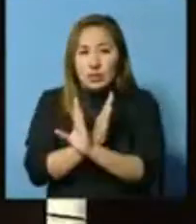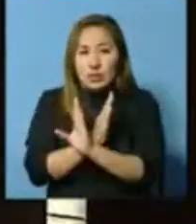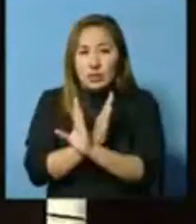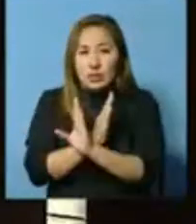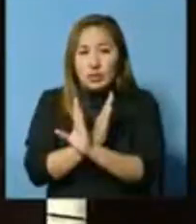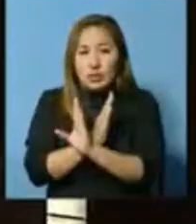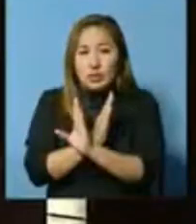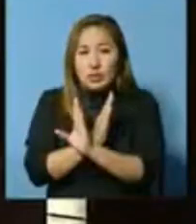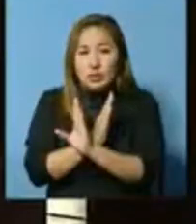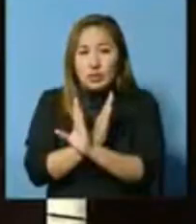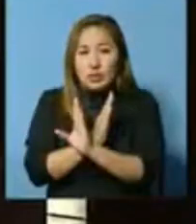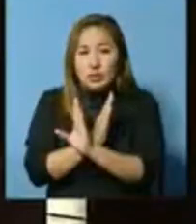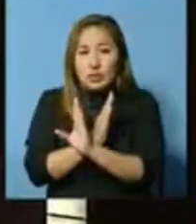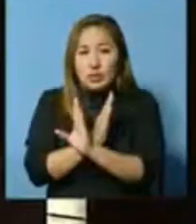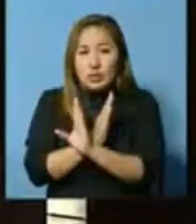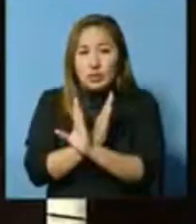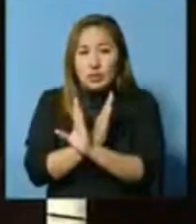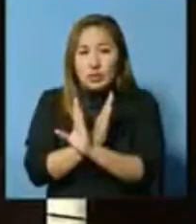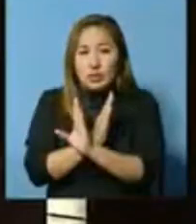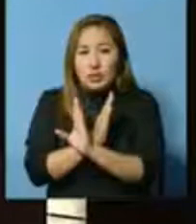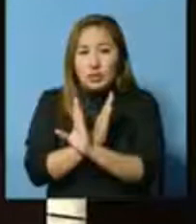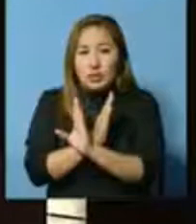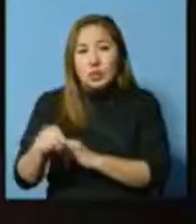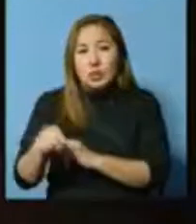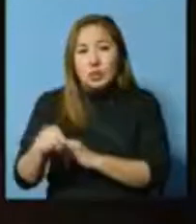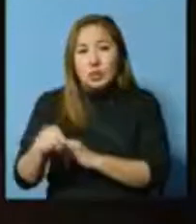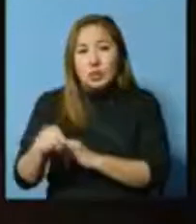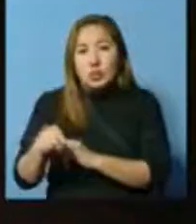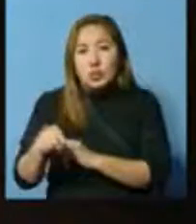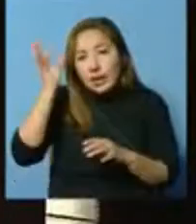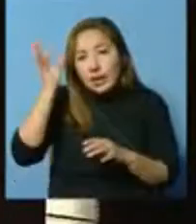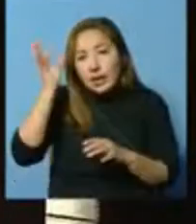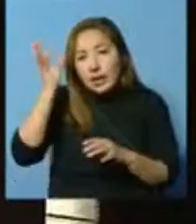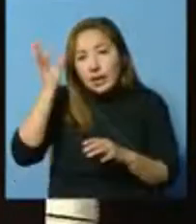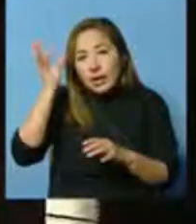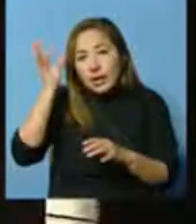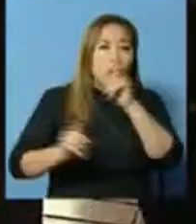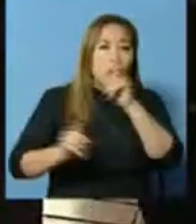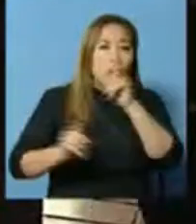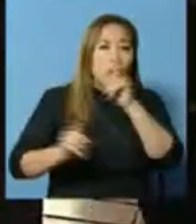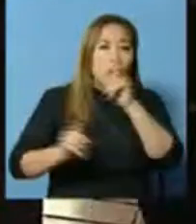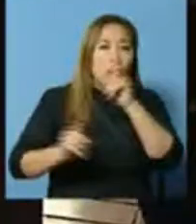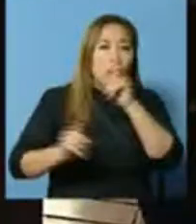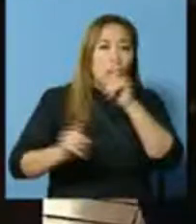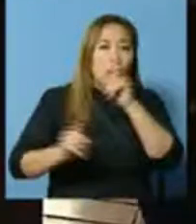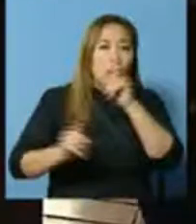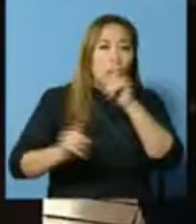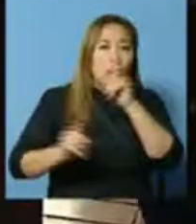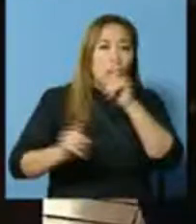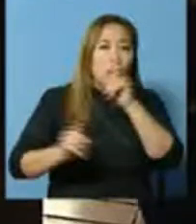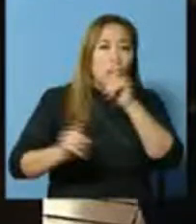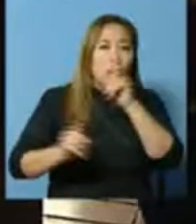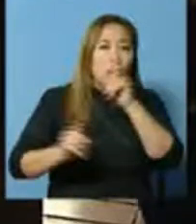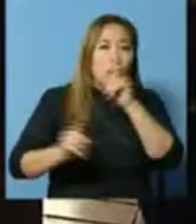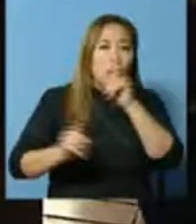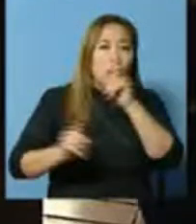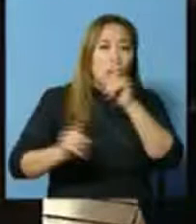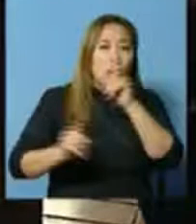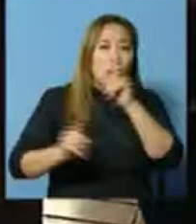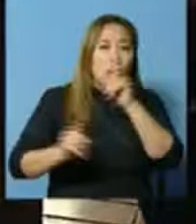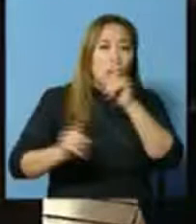órbita del Poder Ejecutivo Provincial. Entendemos nosotros, si bien se da esto en algunas provincias, entendemos nosotros